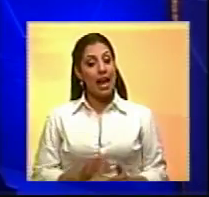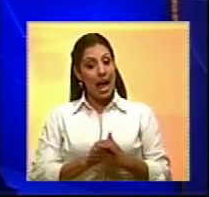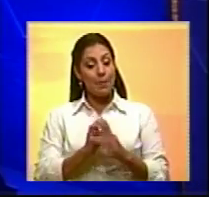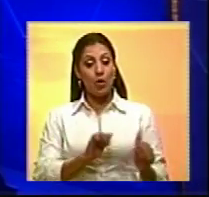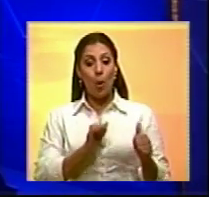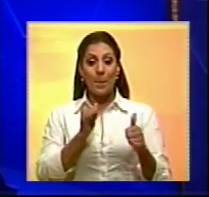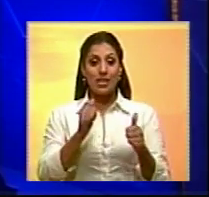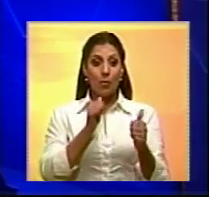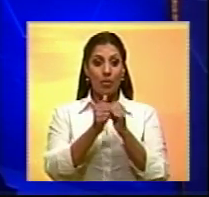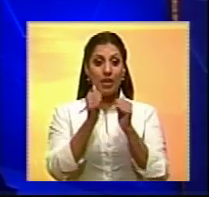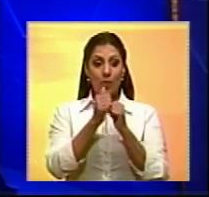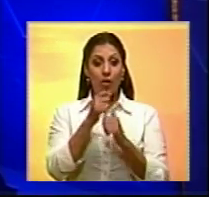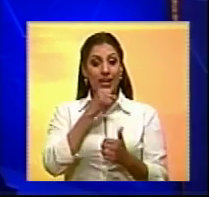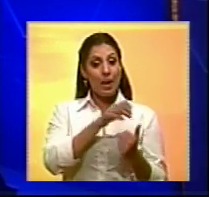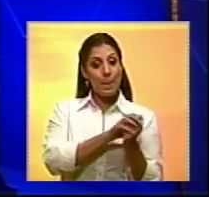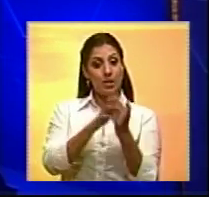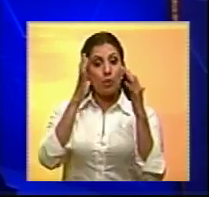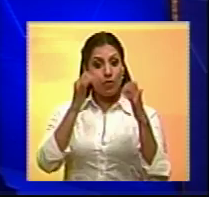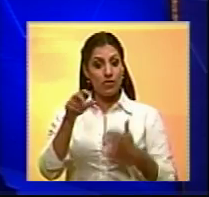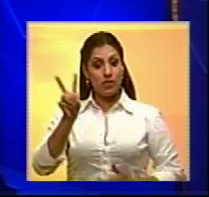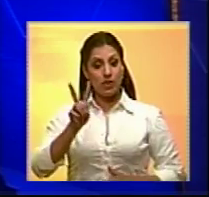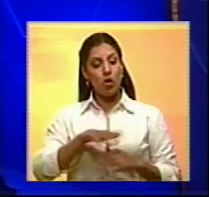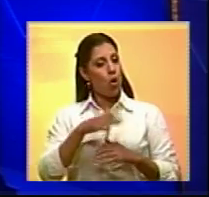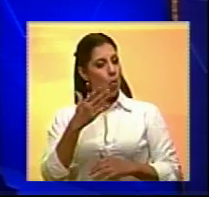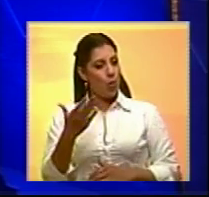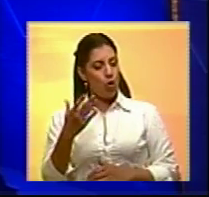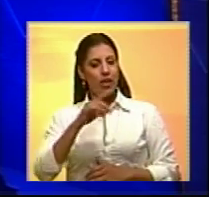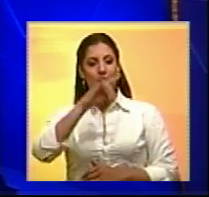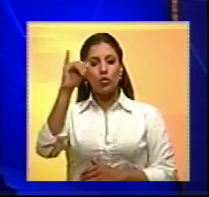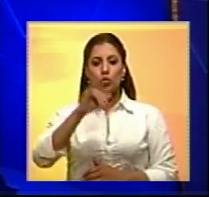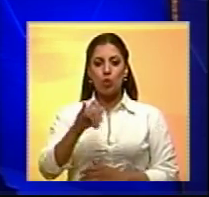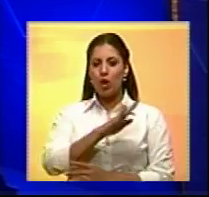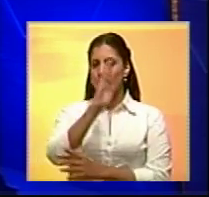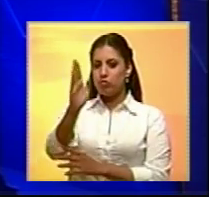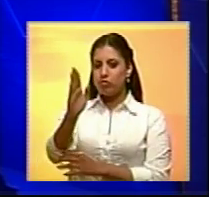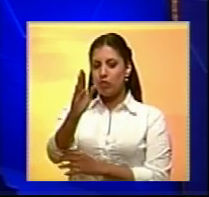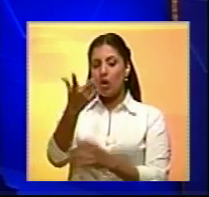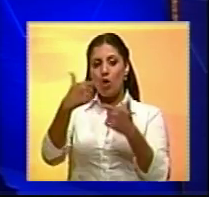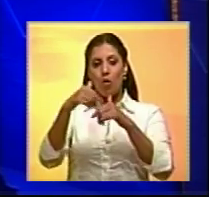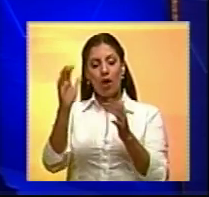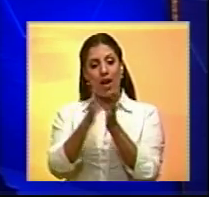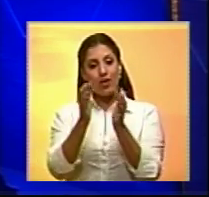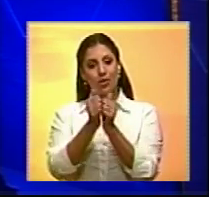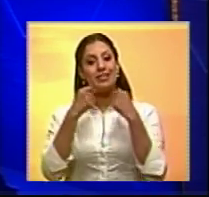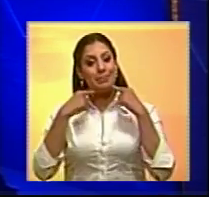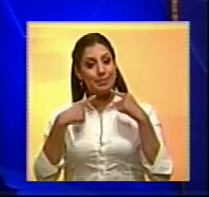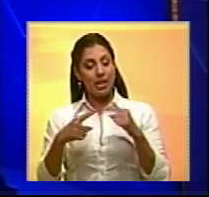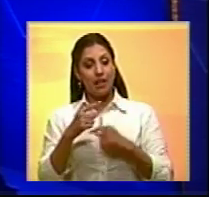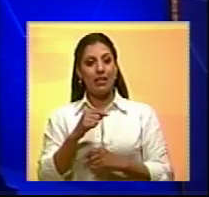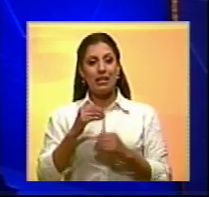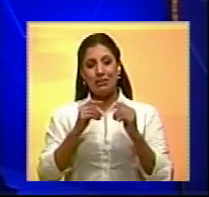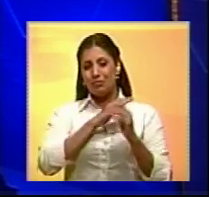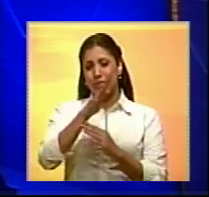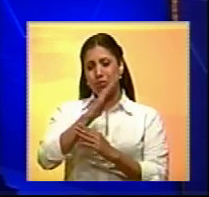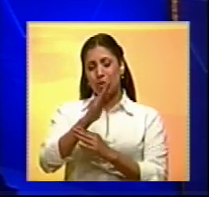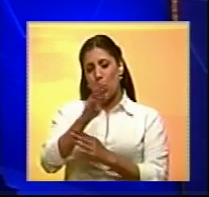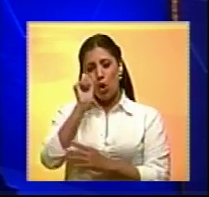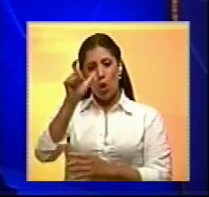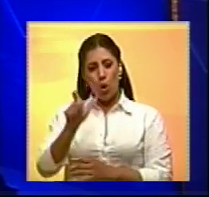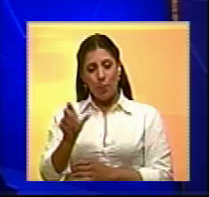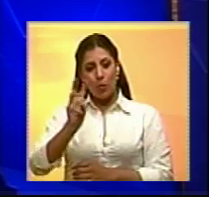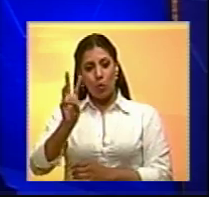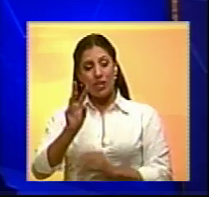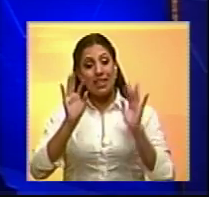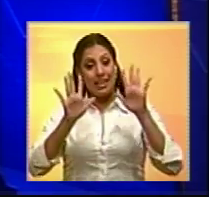Amigas y amigos, comenzamos los deportes con béisbol profesional venezolano porque las Águilas del Zulia dejaron en el terreno a Caribes de Anzoátegui con un imparable de Wilson García en